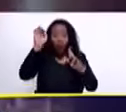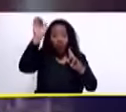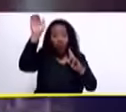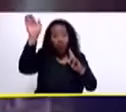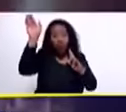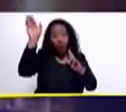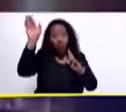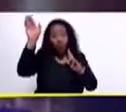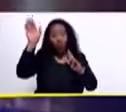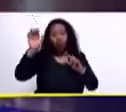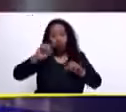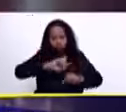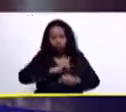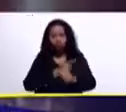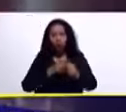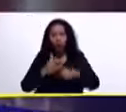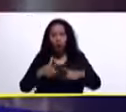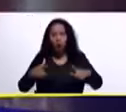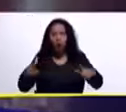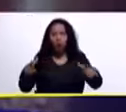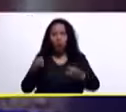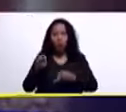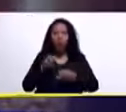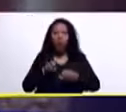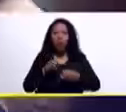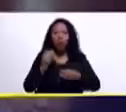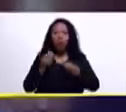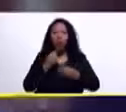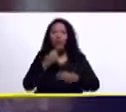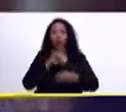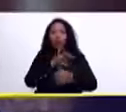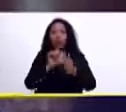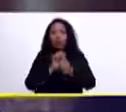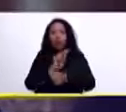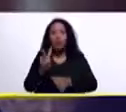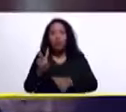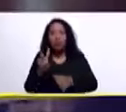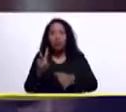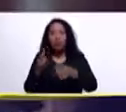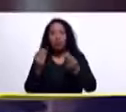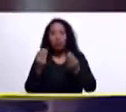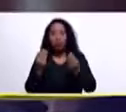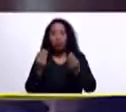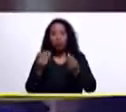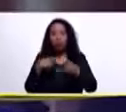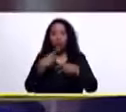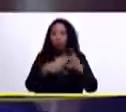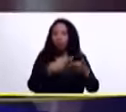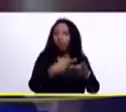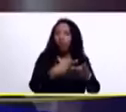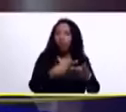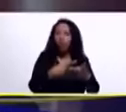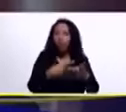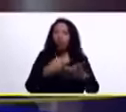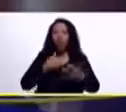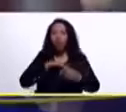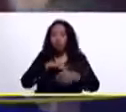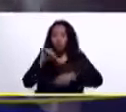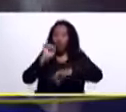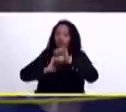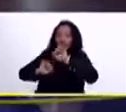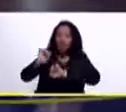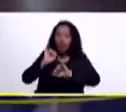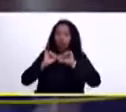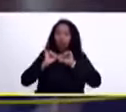dijo la vicepresidenta en el Consejo Nacional de Economía Productiva. Queremos seguir defendiendo juntos a nuestra patria.